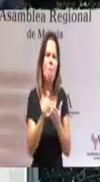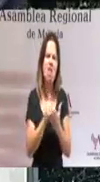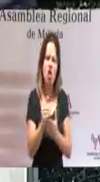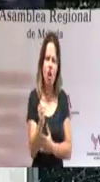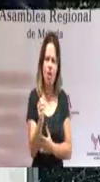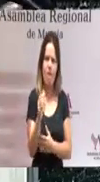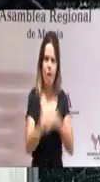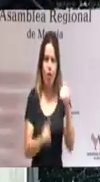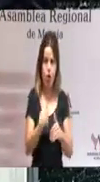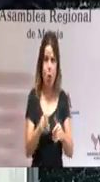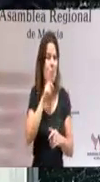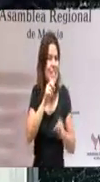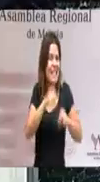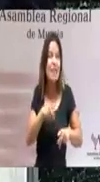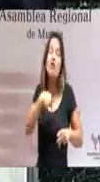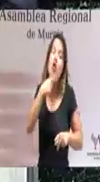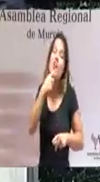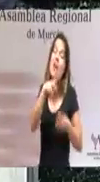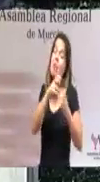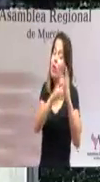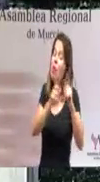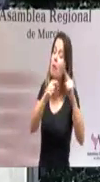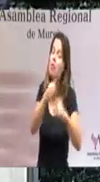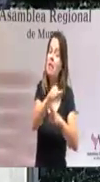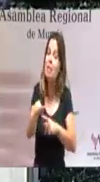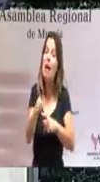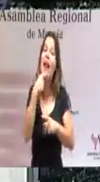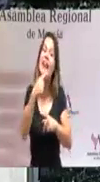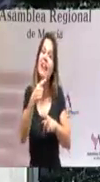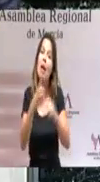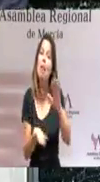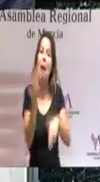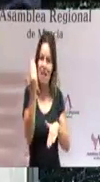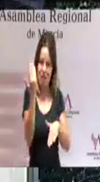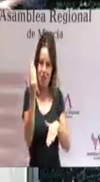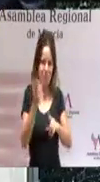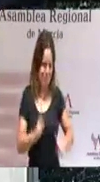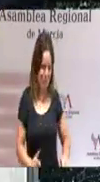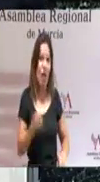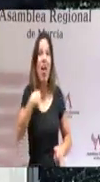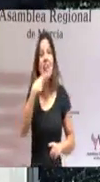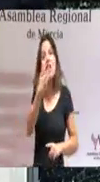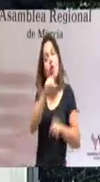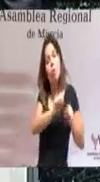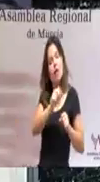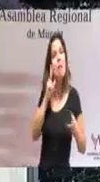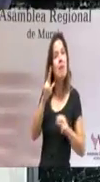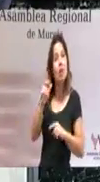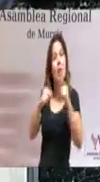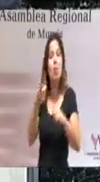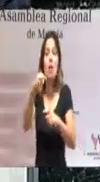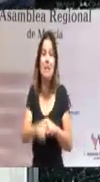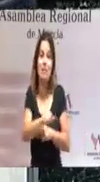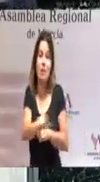mentir, sin decir que bajamos los impuestos y luego a la semana siguiente los subimos. Diciendo que vamos a proteger las pensiones y luego a la